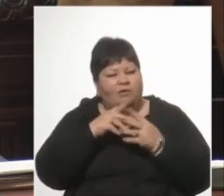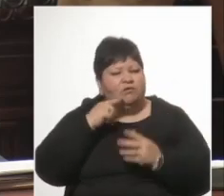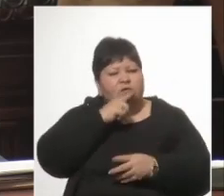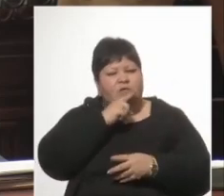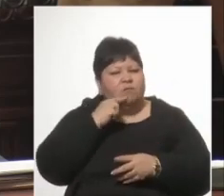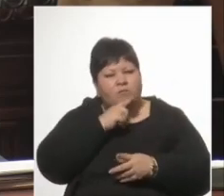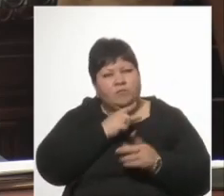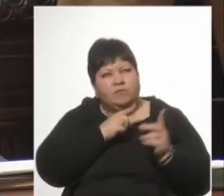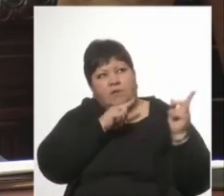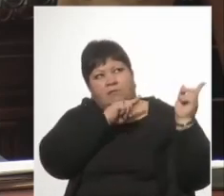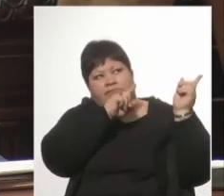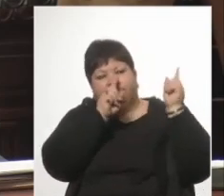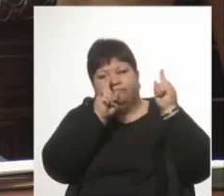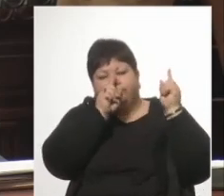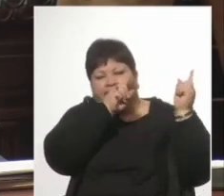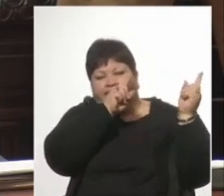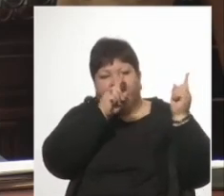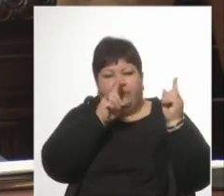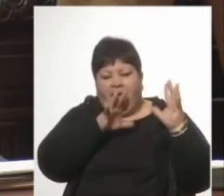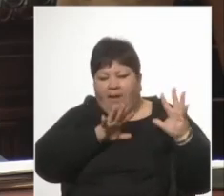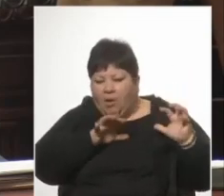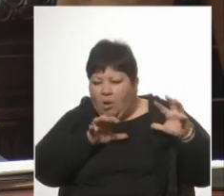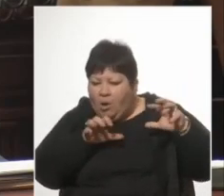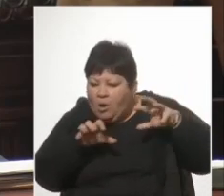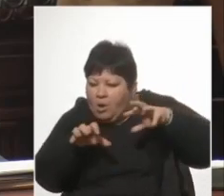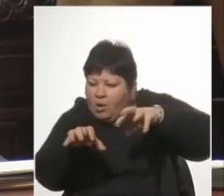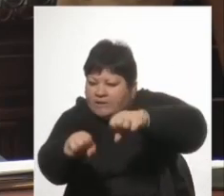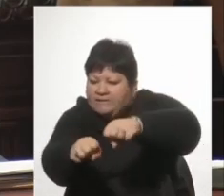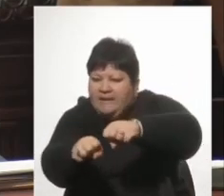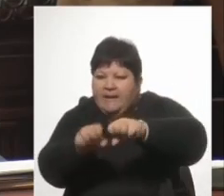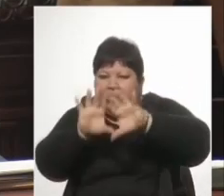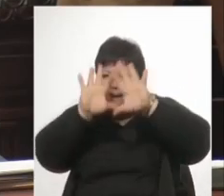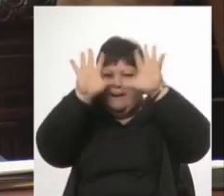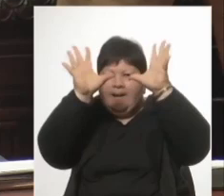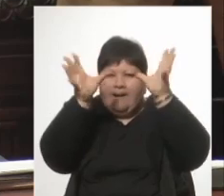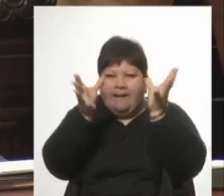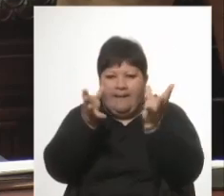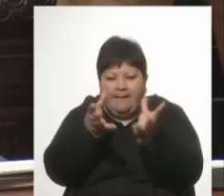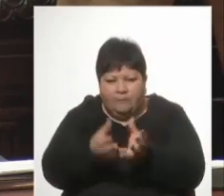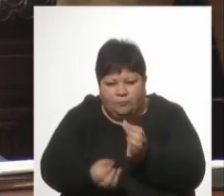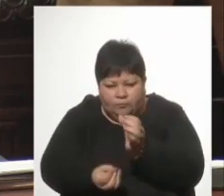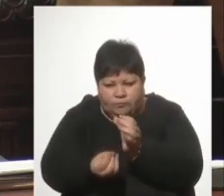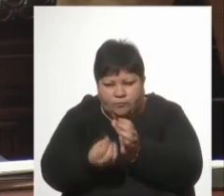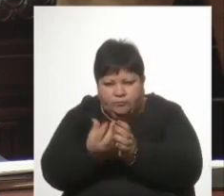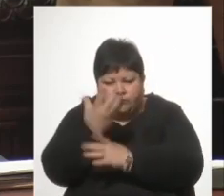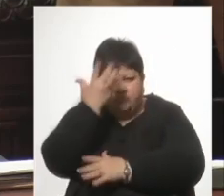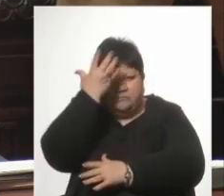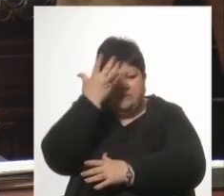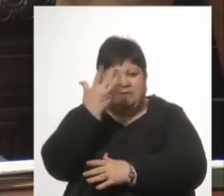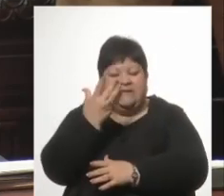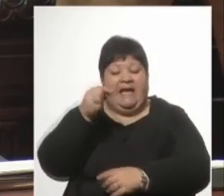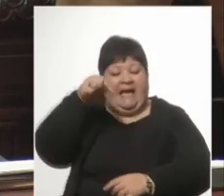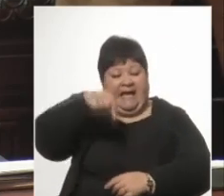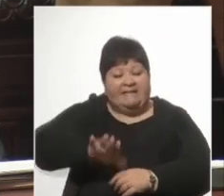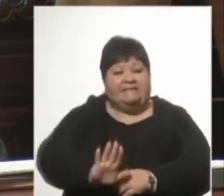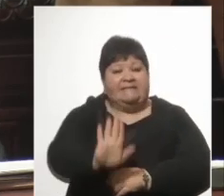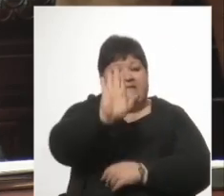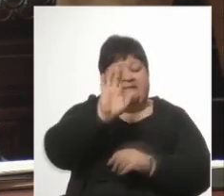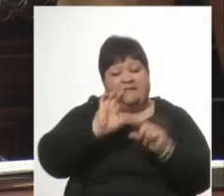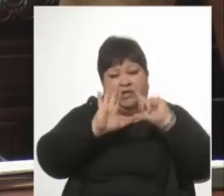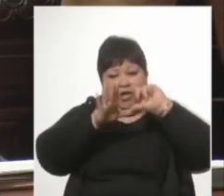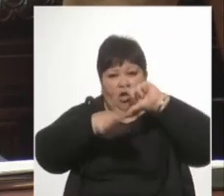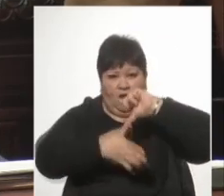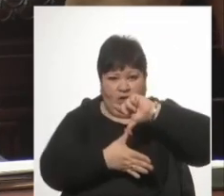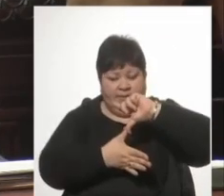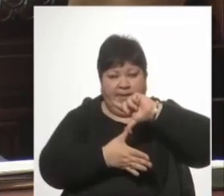para neocolonizar al mundo emergente. Surge así en nuestro continente